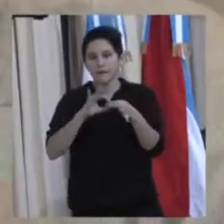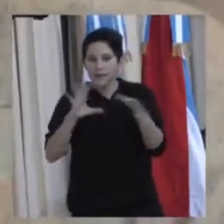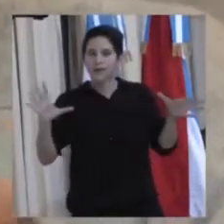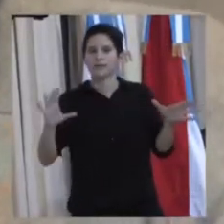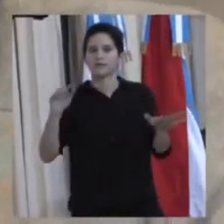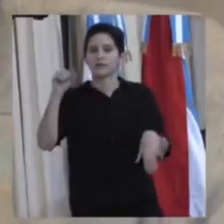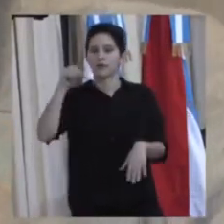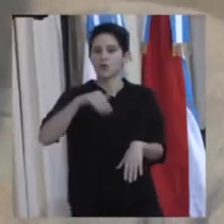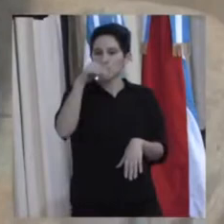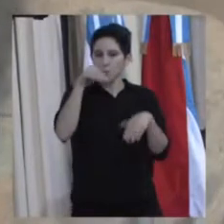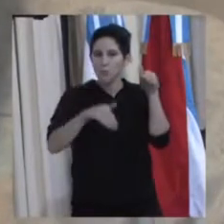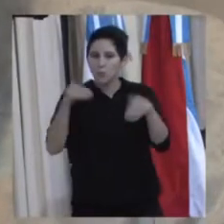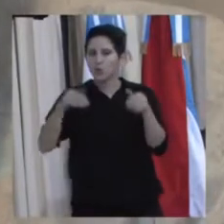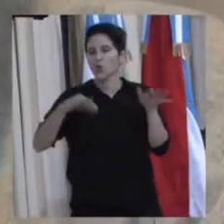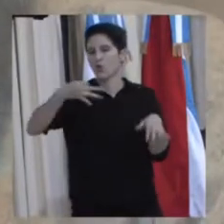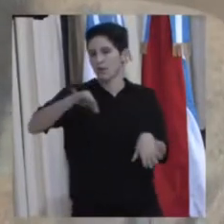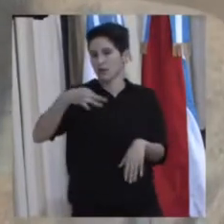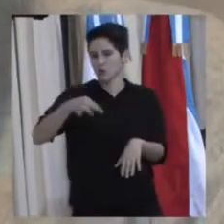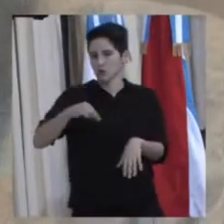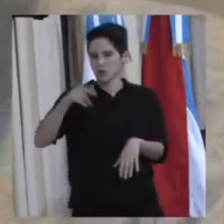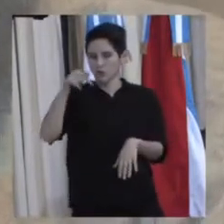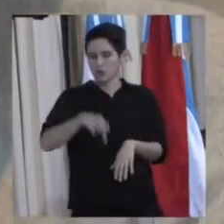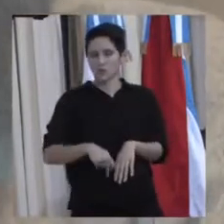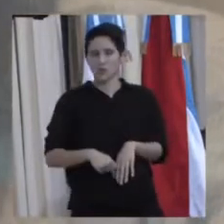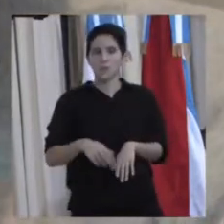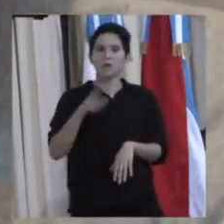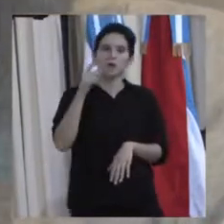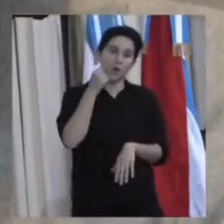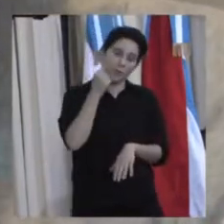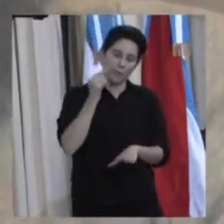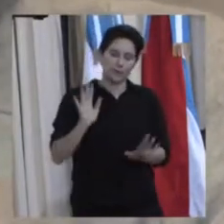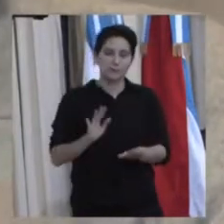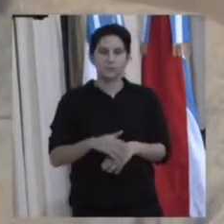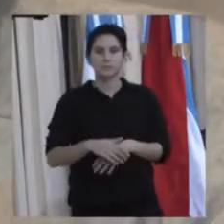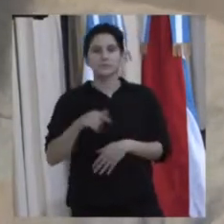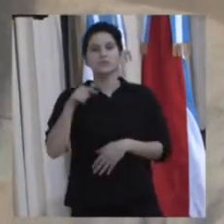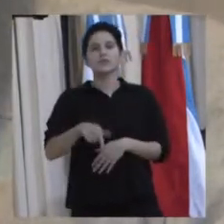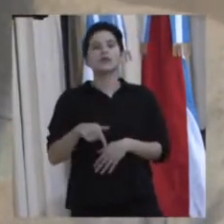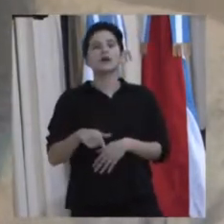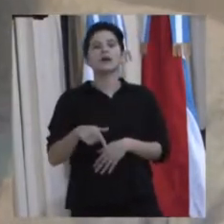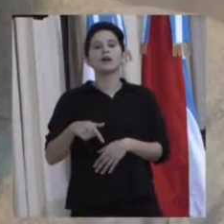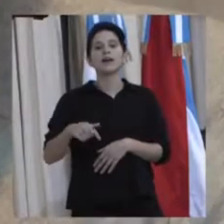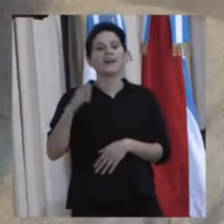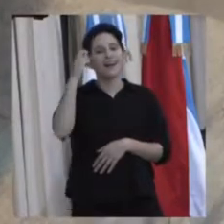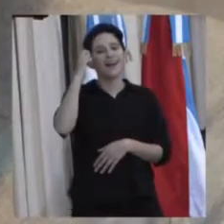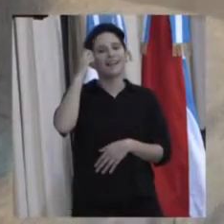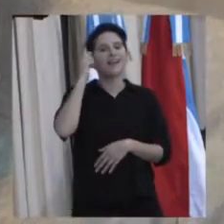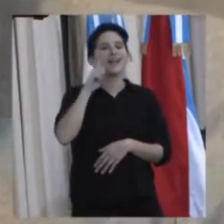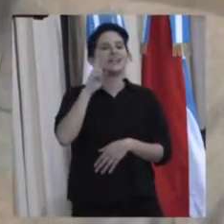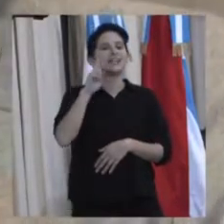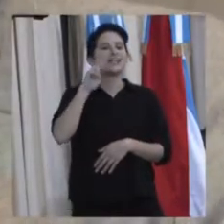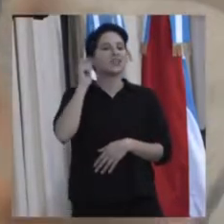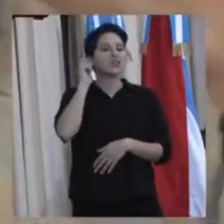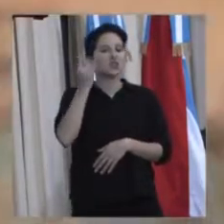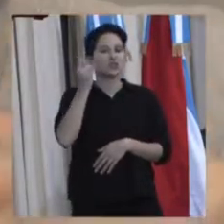libres, con voto obligatorio masculino, el candidato a la Unión Cívica Radical, Hipólito Yrigoyen,